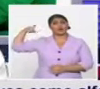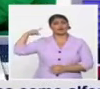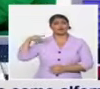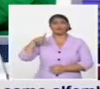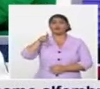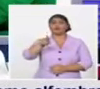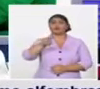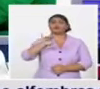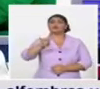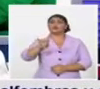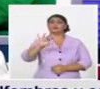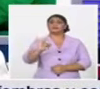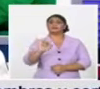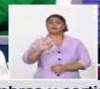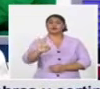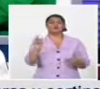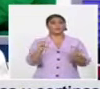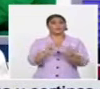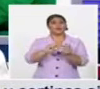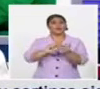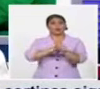978 casos autóctonos